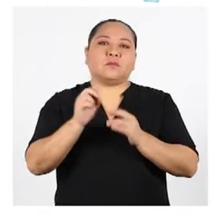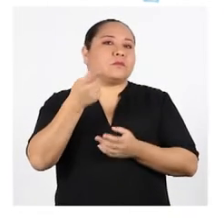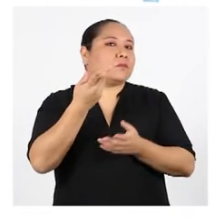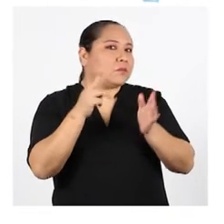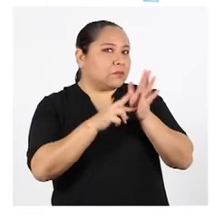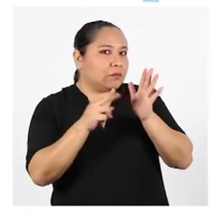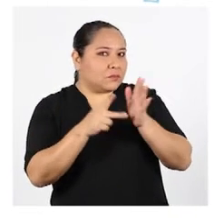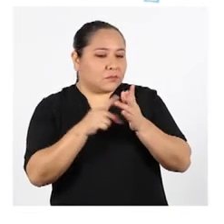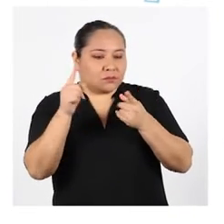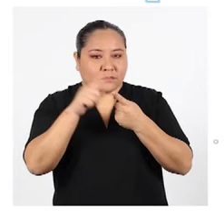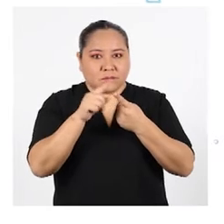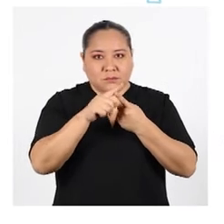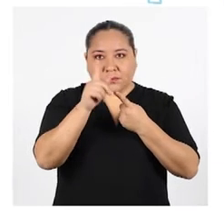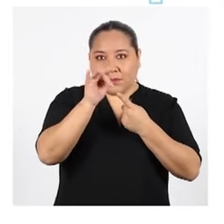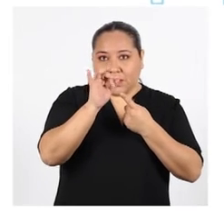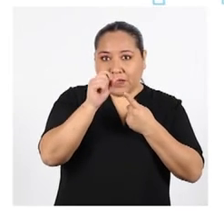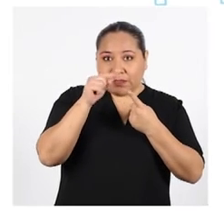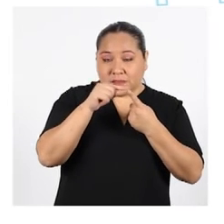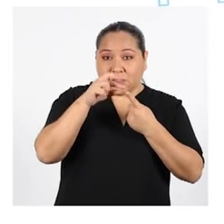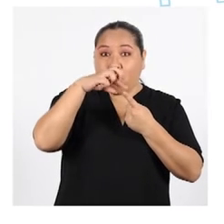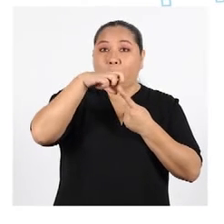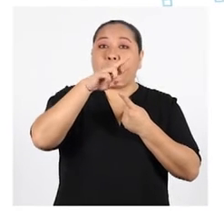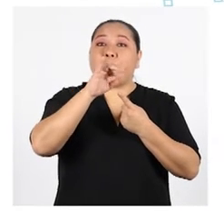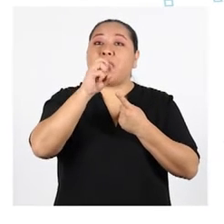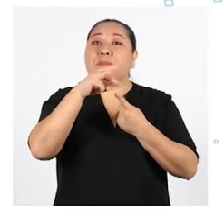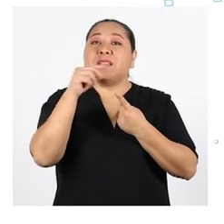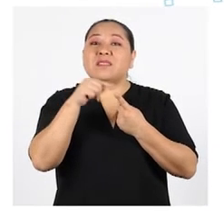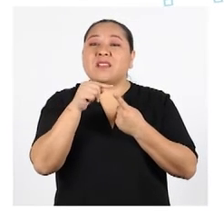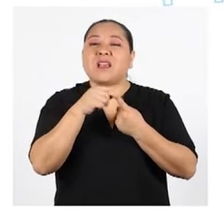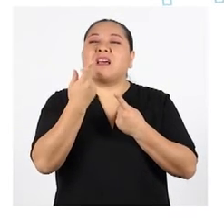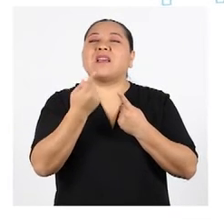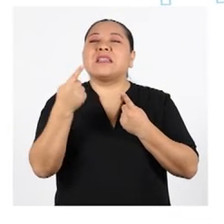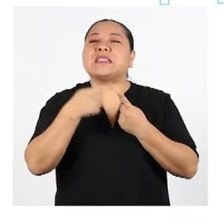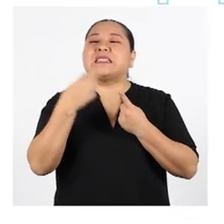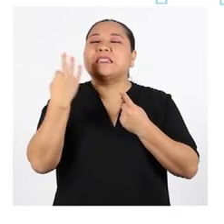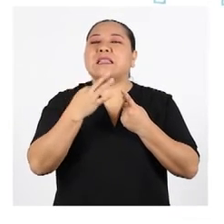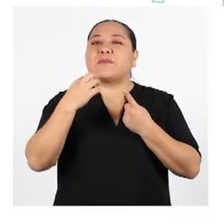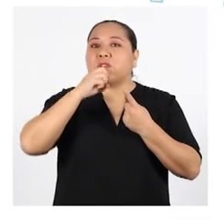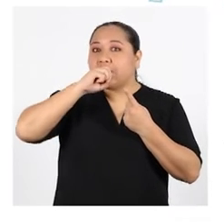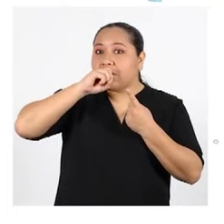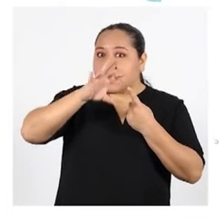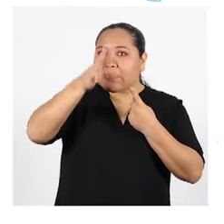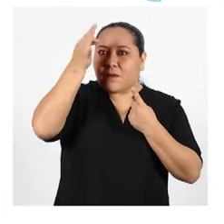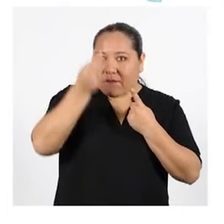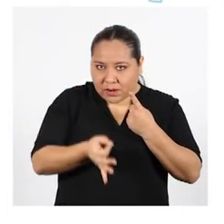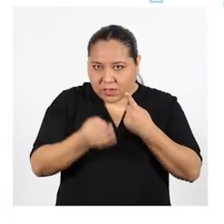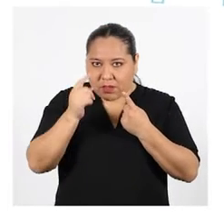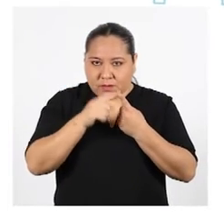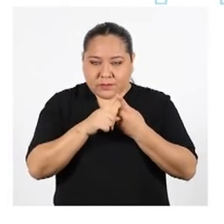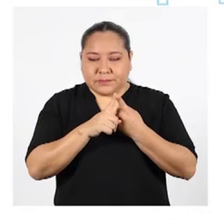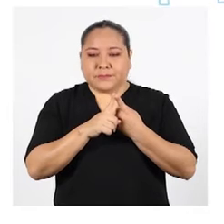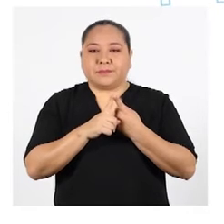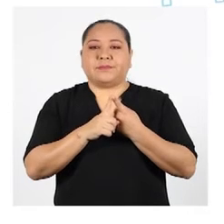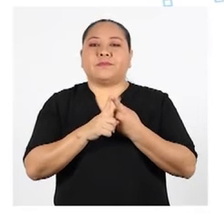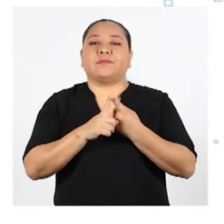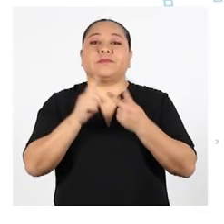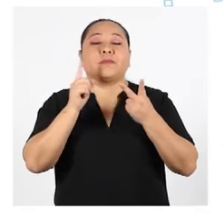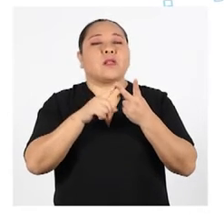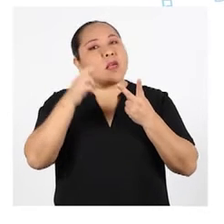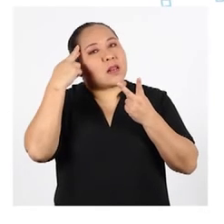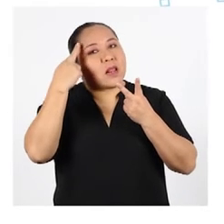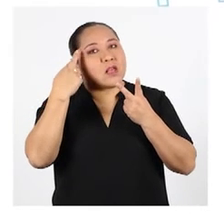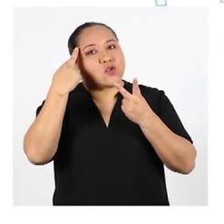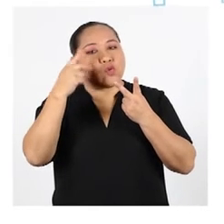quiere decir que la premisa o tesis siempre es una afirmación. Así es. Y